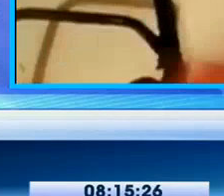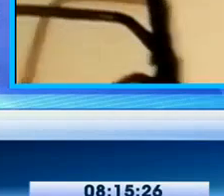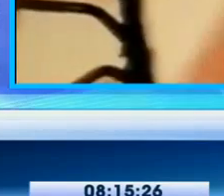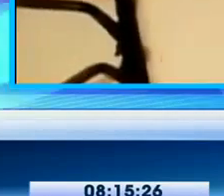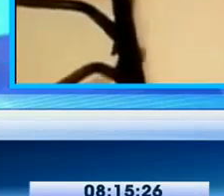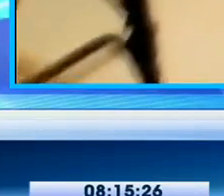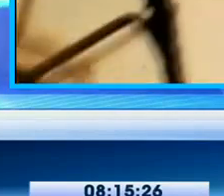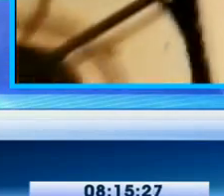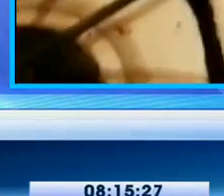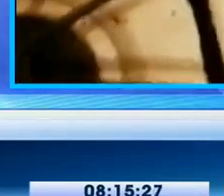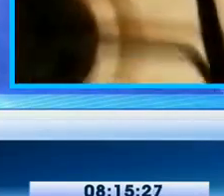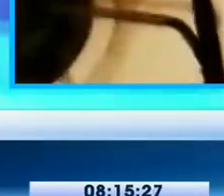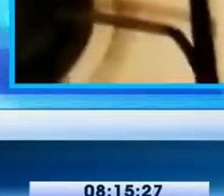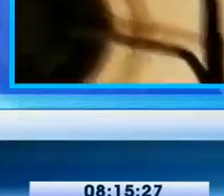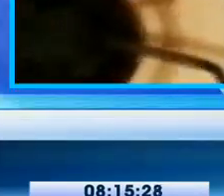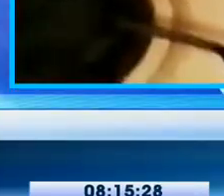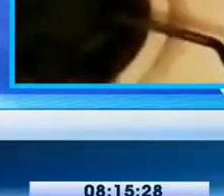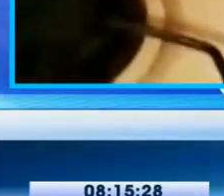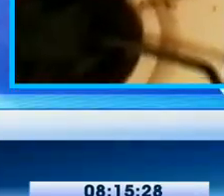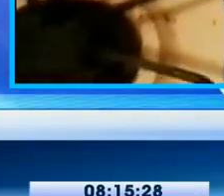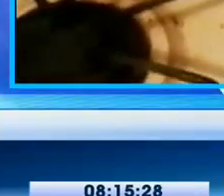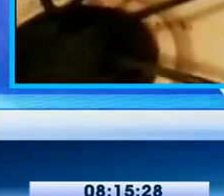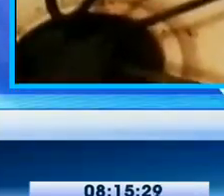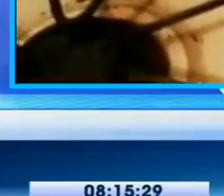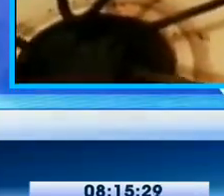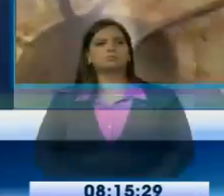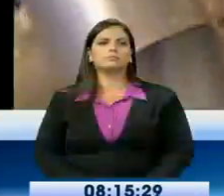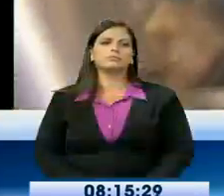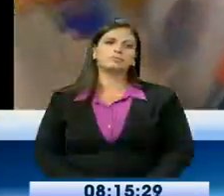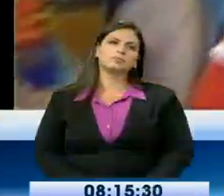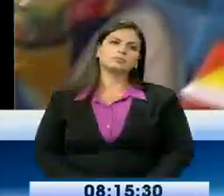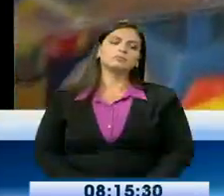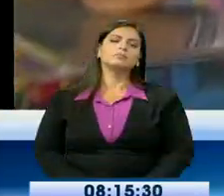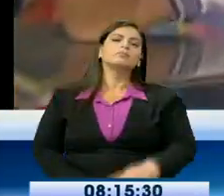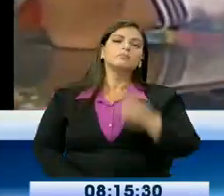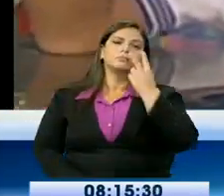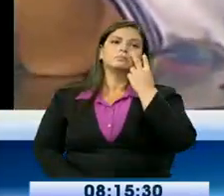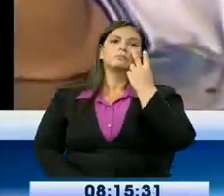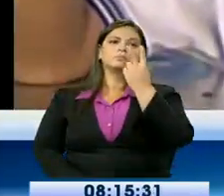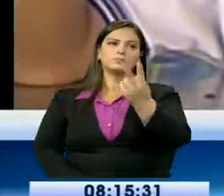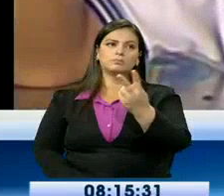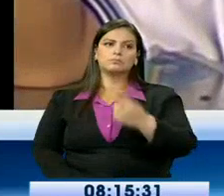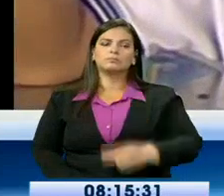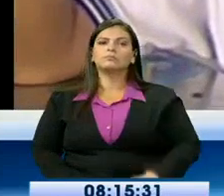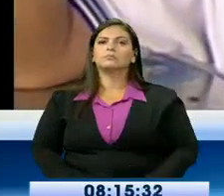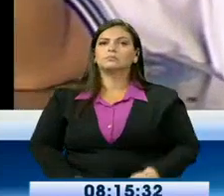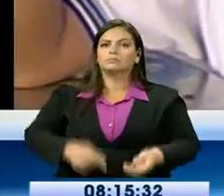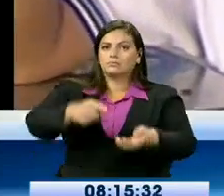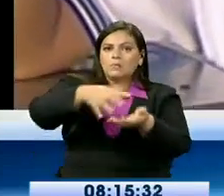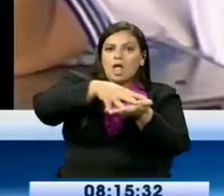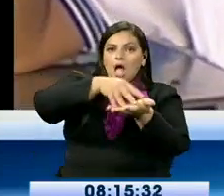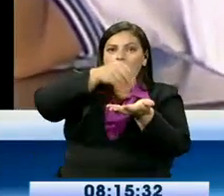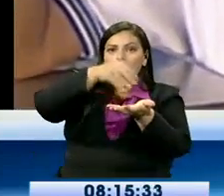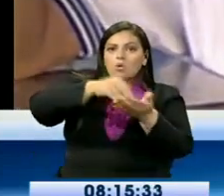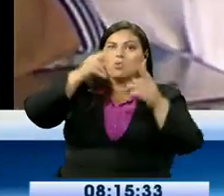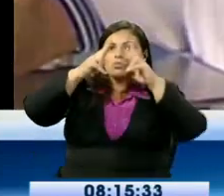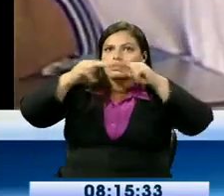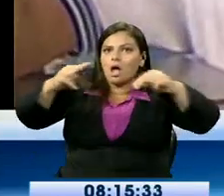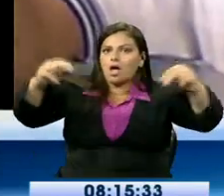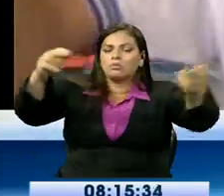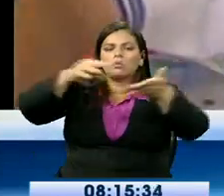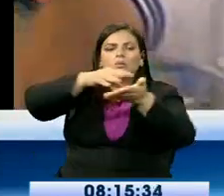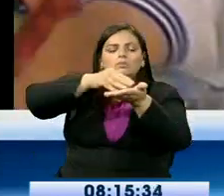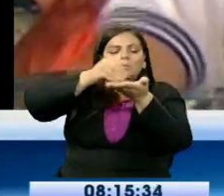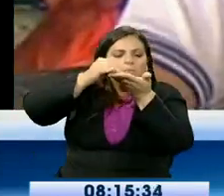puede ubicar. Arroz, aquí estamos viendo, el olor es diferente también. Sí, ese es diferente, diferente. Diferente se ve y